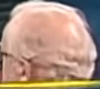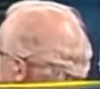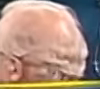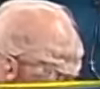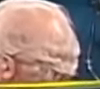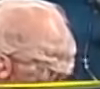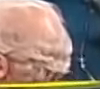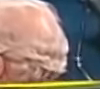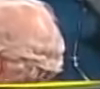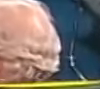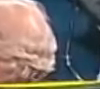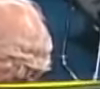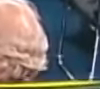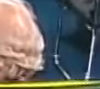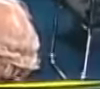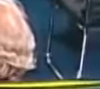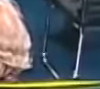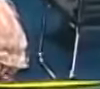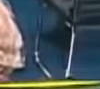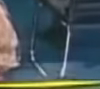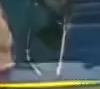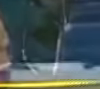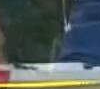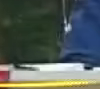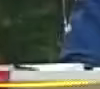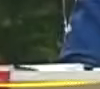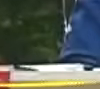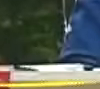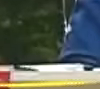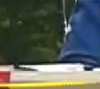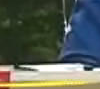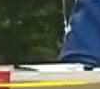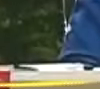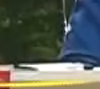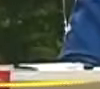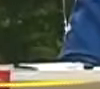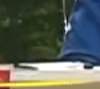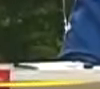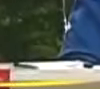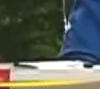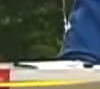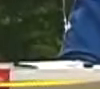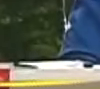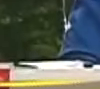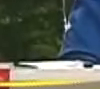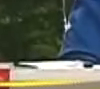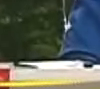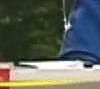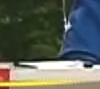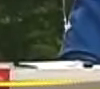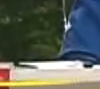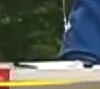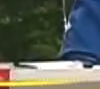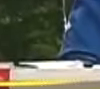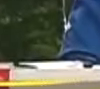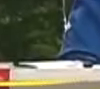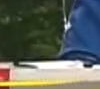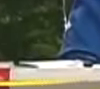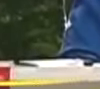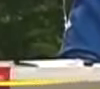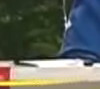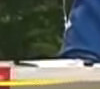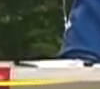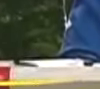aliados, destruyendo la explotación, la corrupción, la pobreza. En nombre de nuestra presidenta, de